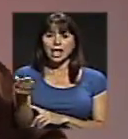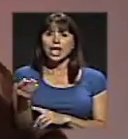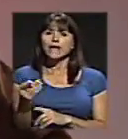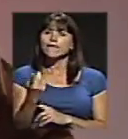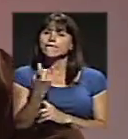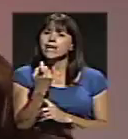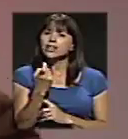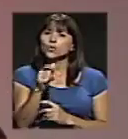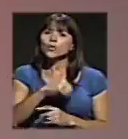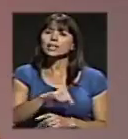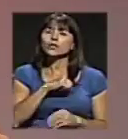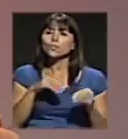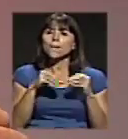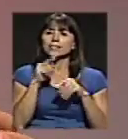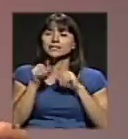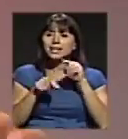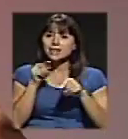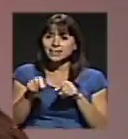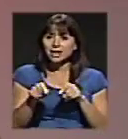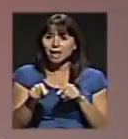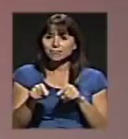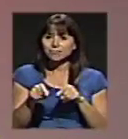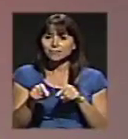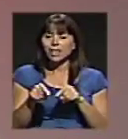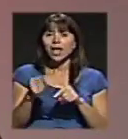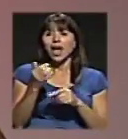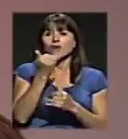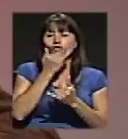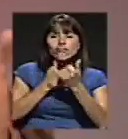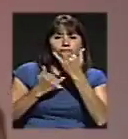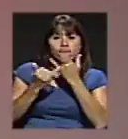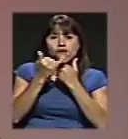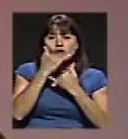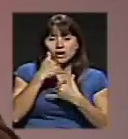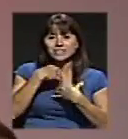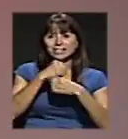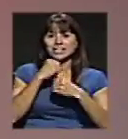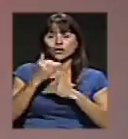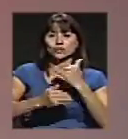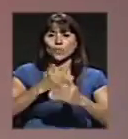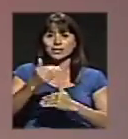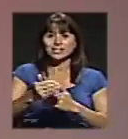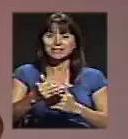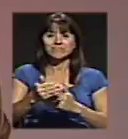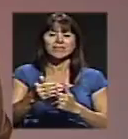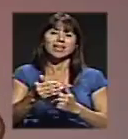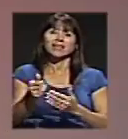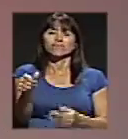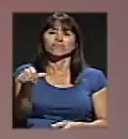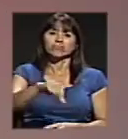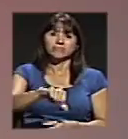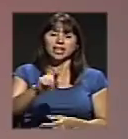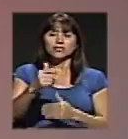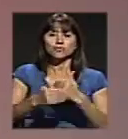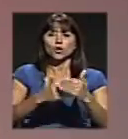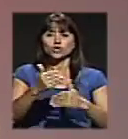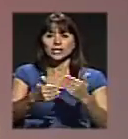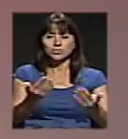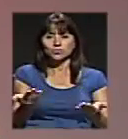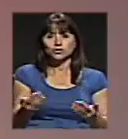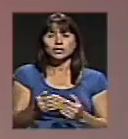faltó una actitud más crítica hacia los errores que se cometieron en esos procesos y que dieron al traste con esos procesos,